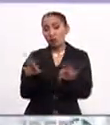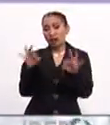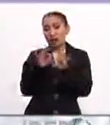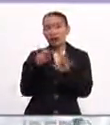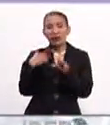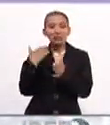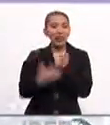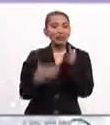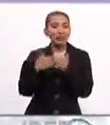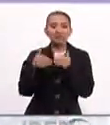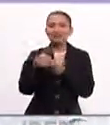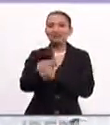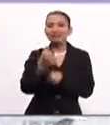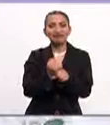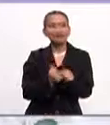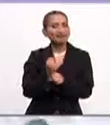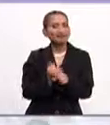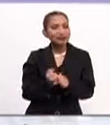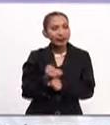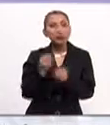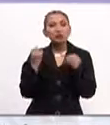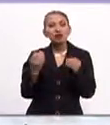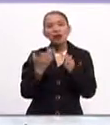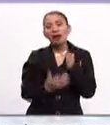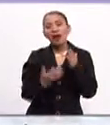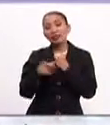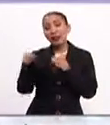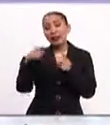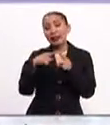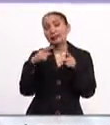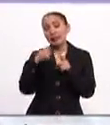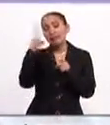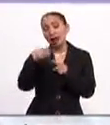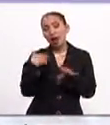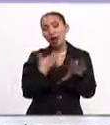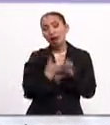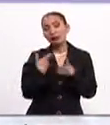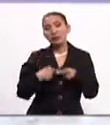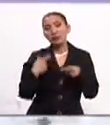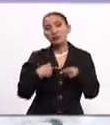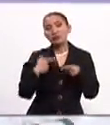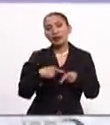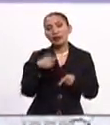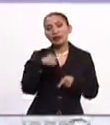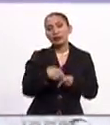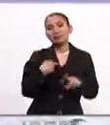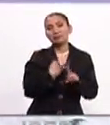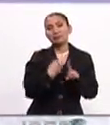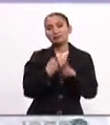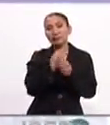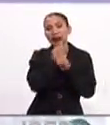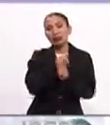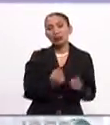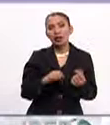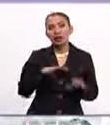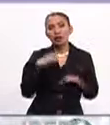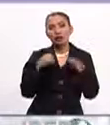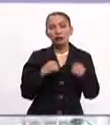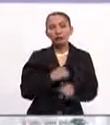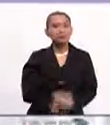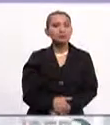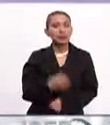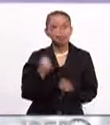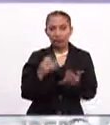precedentes, queda mucho por investigar, queda mucho a deber en la Iglesia para actuar en contra de estos casos de pederastia y de abusos